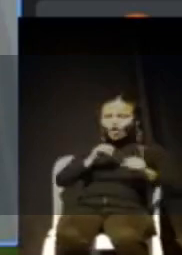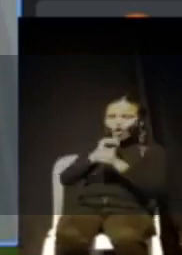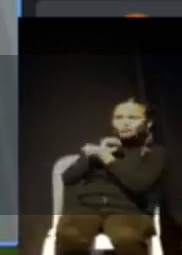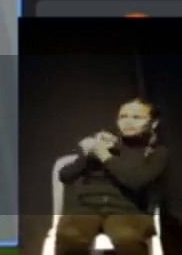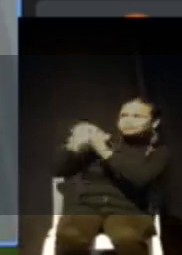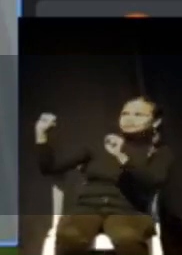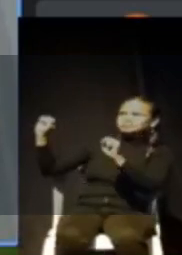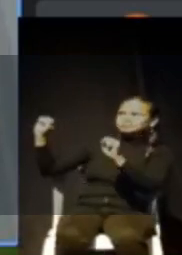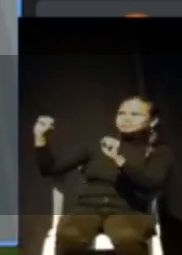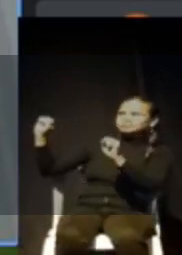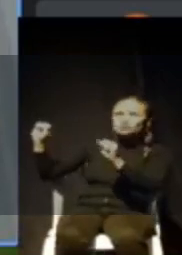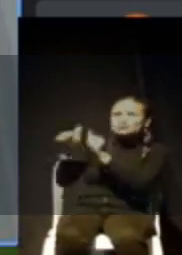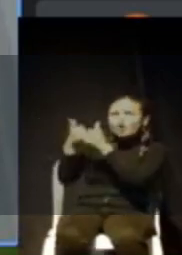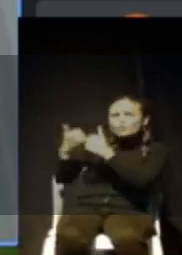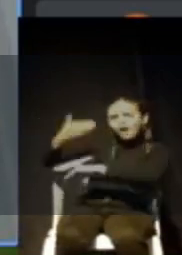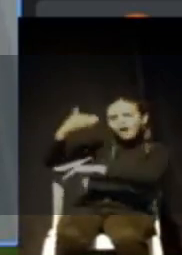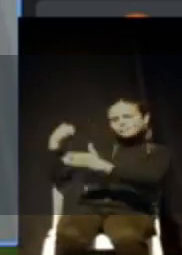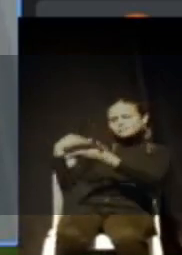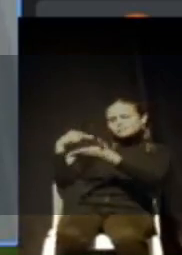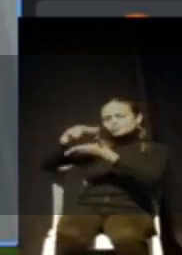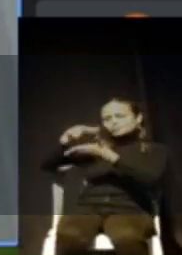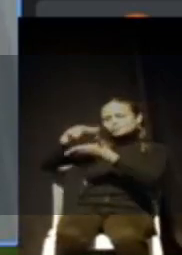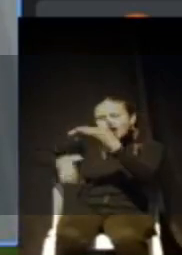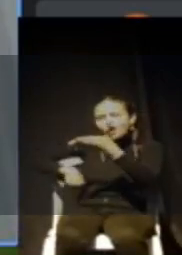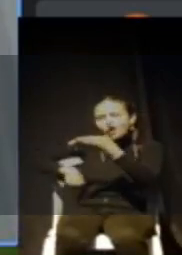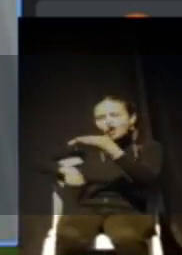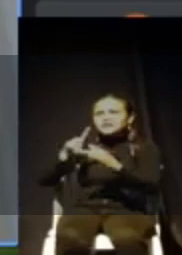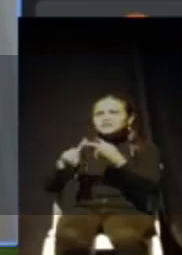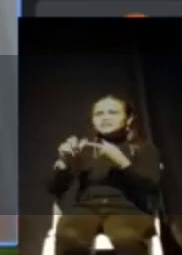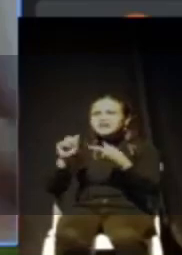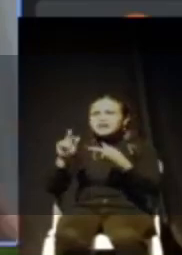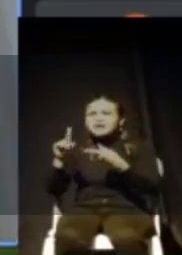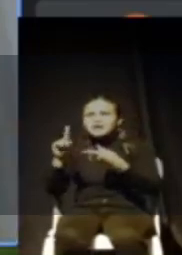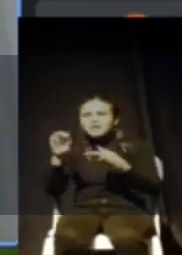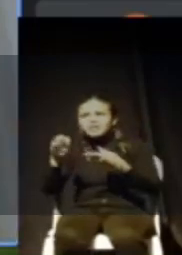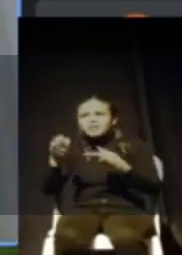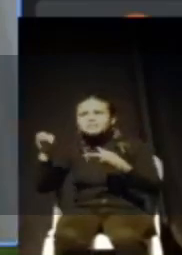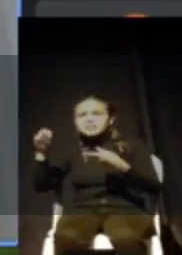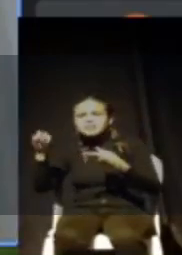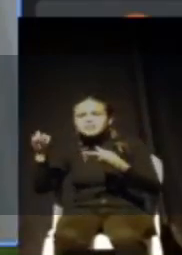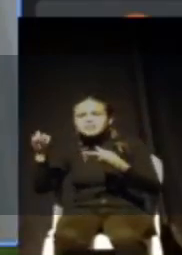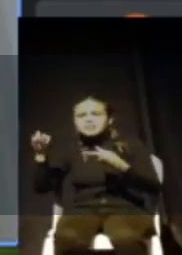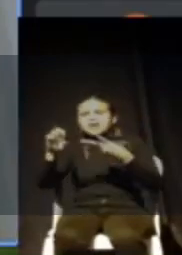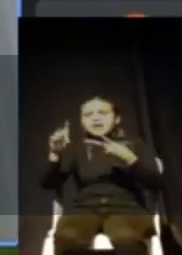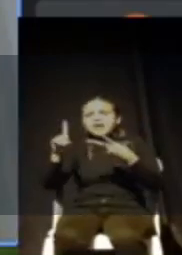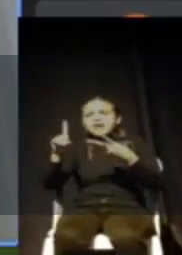Fanon, de Messeser, de Albert Memmi, Edward Glissant,